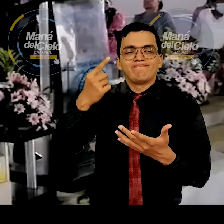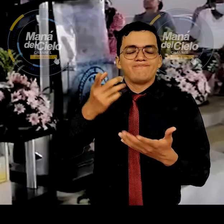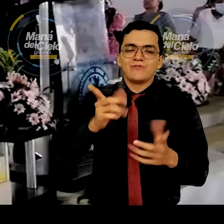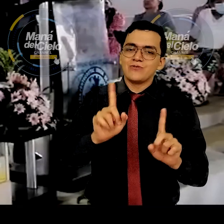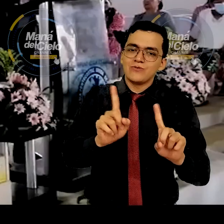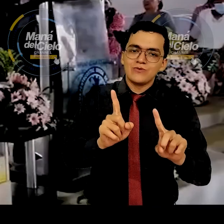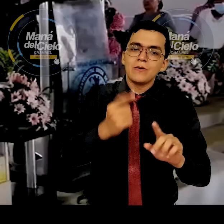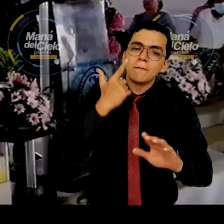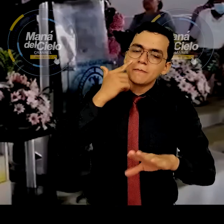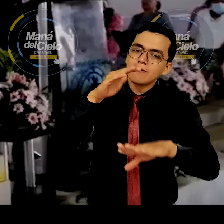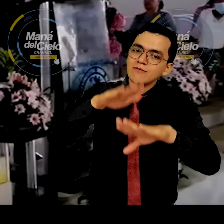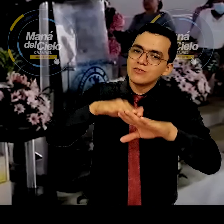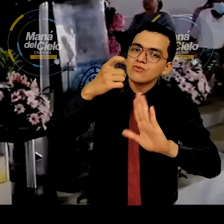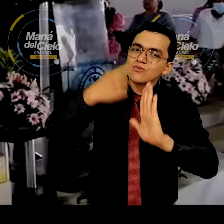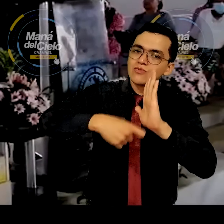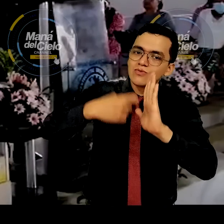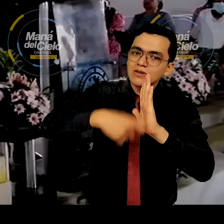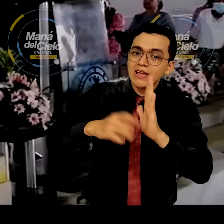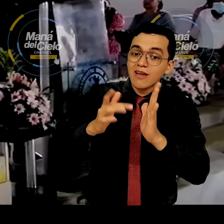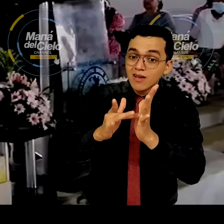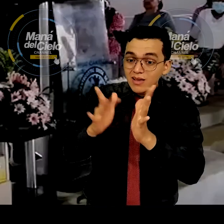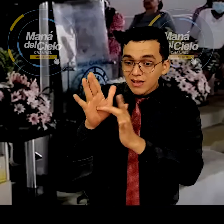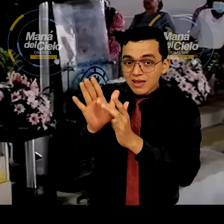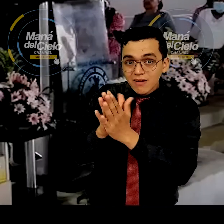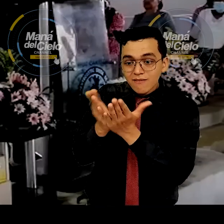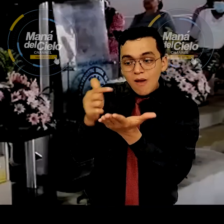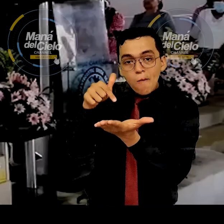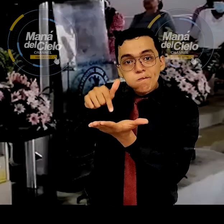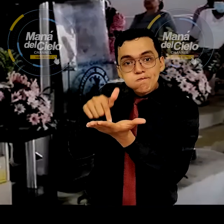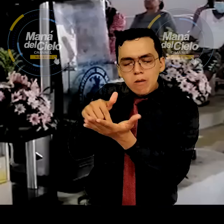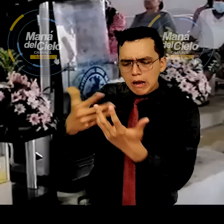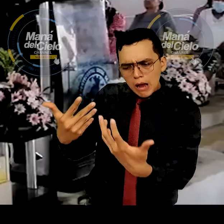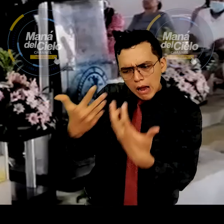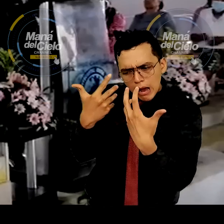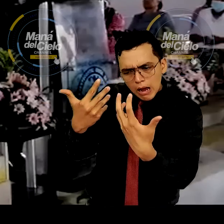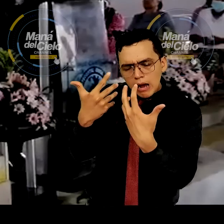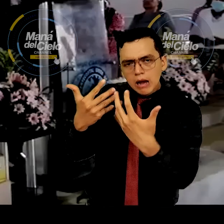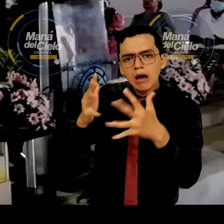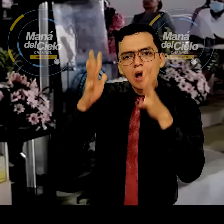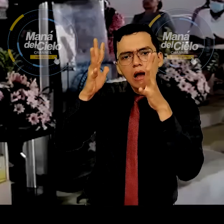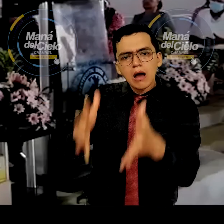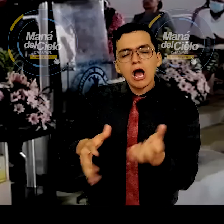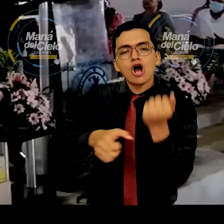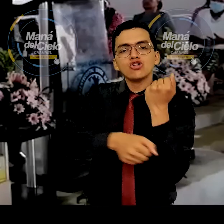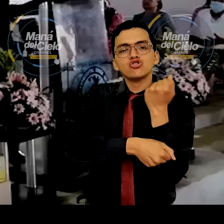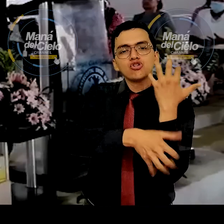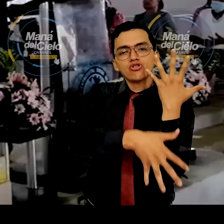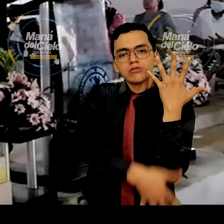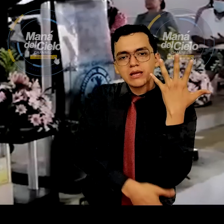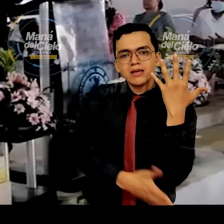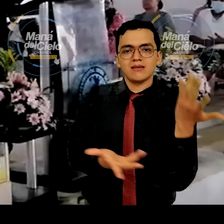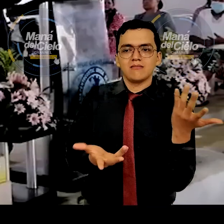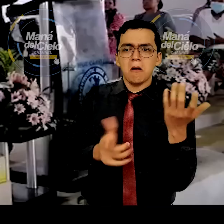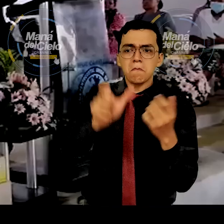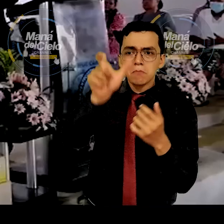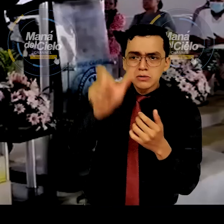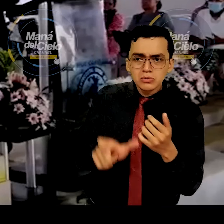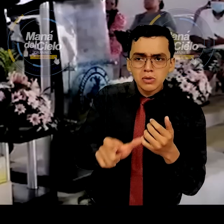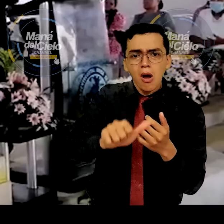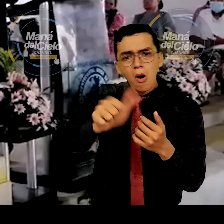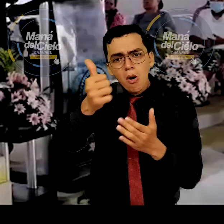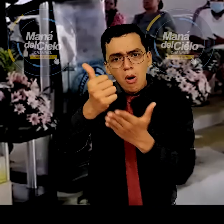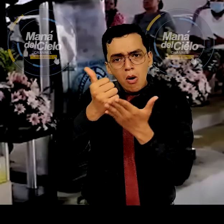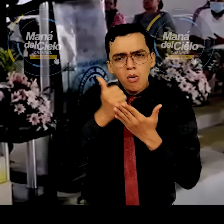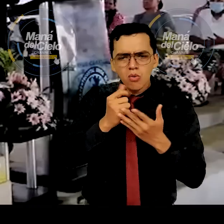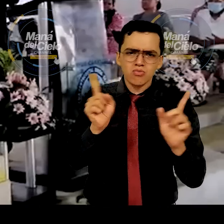eso. No hay que pedírsela a nadie. Ahora están haciendo yoga. El